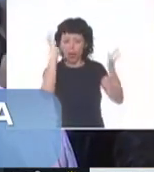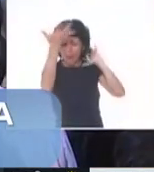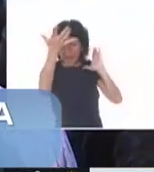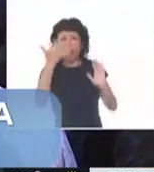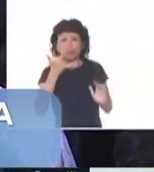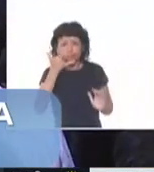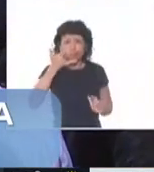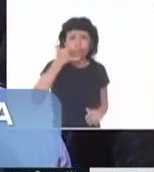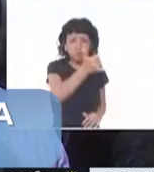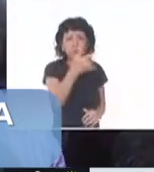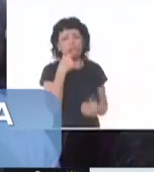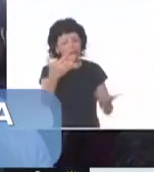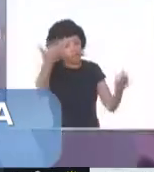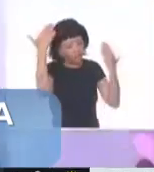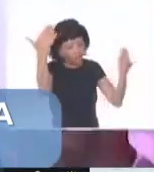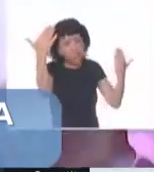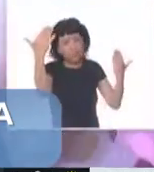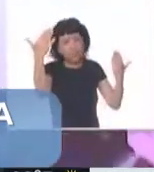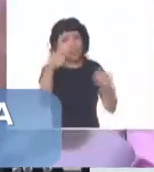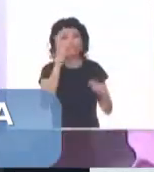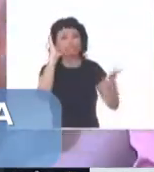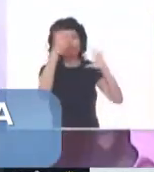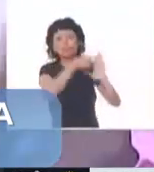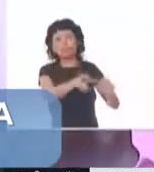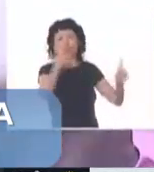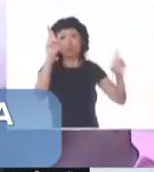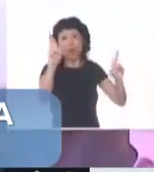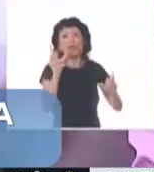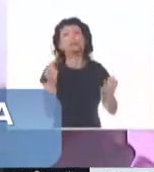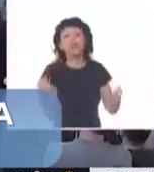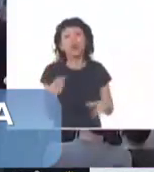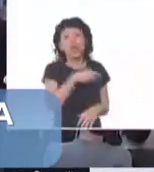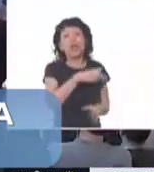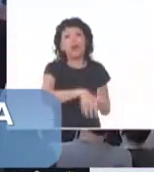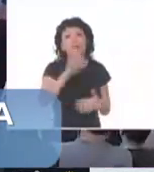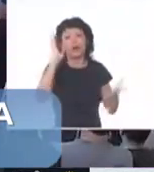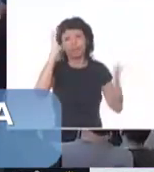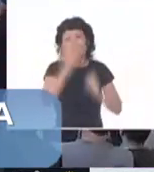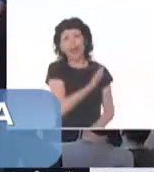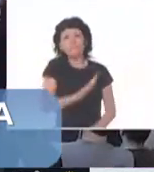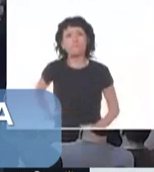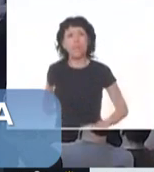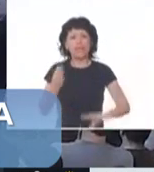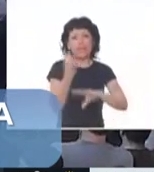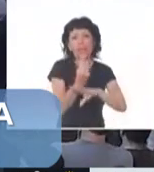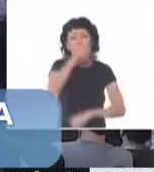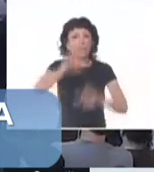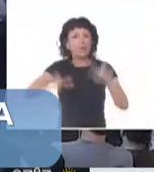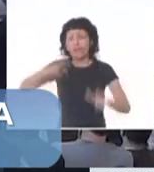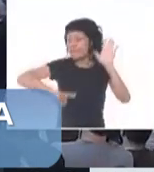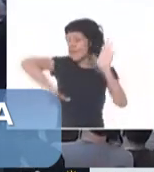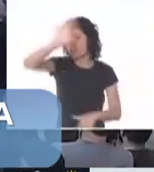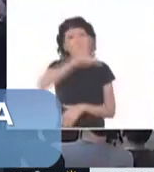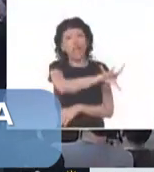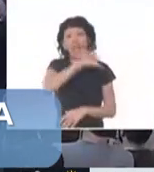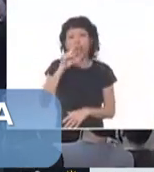felicitarlo y para desearle suerte porque es el presidente que la mayoría de los argentinos eligió para los próximos